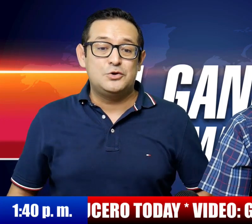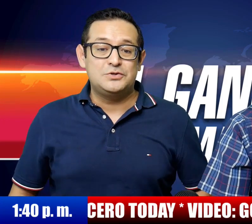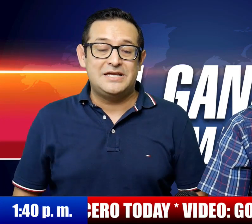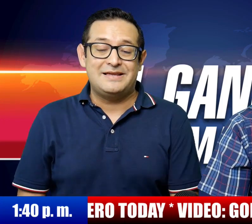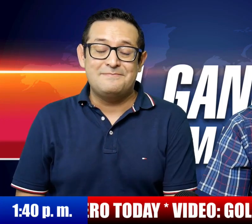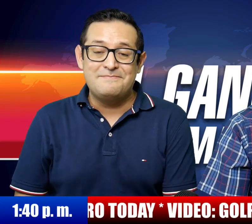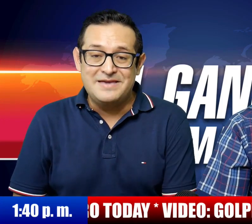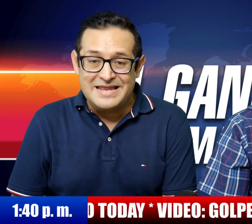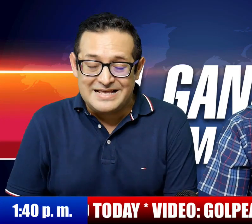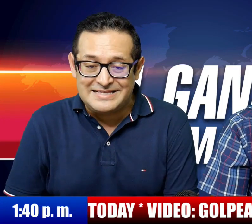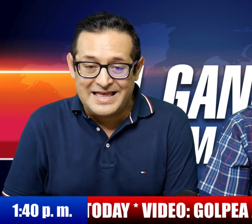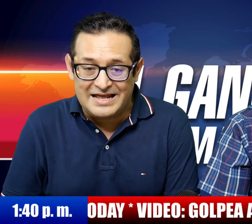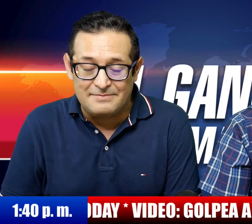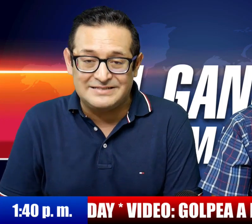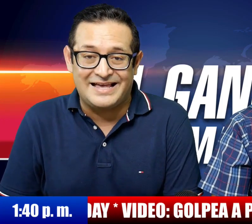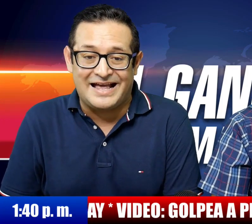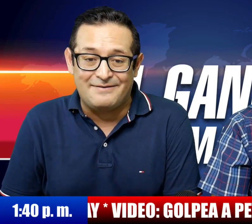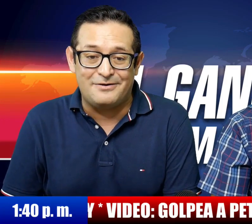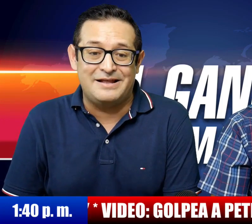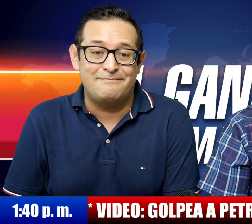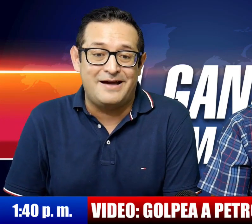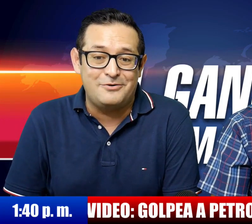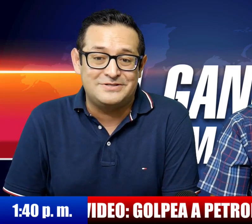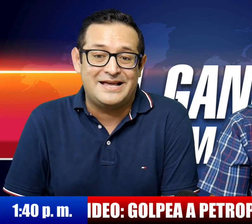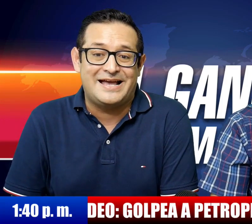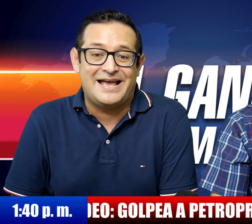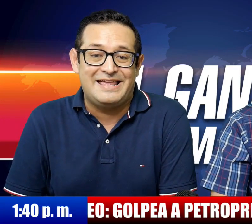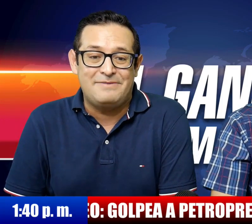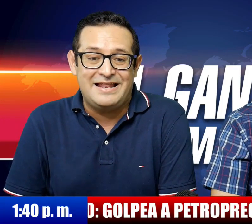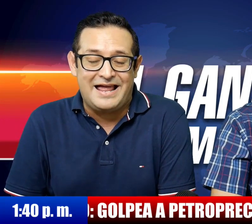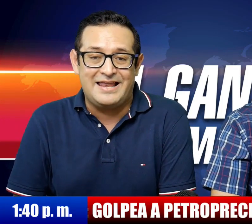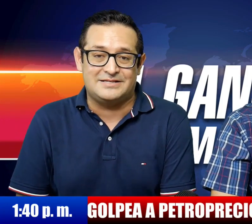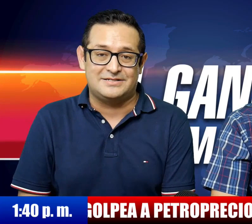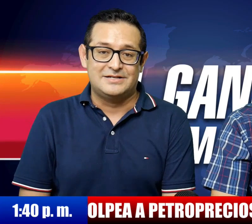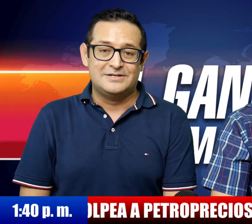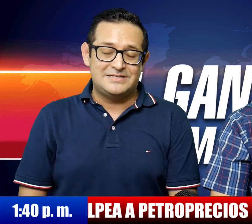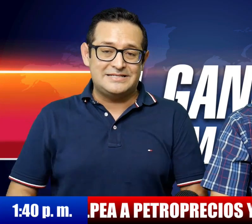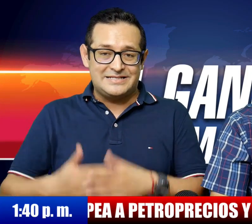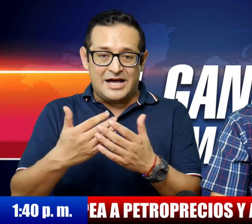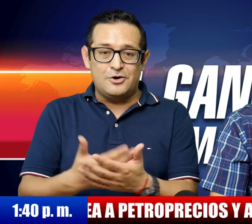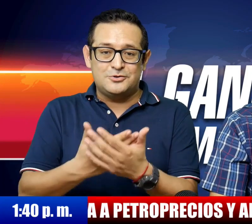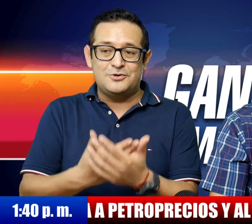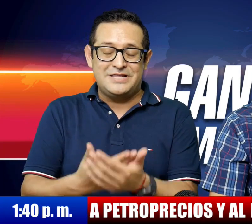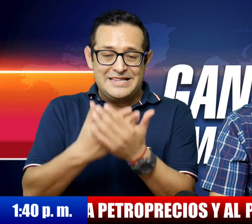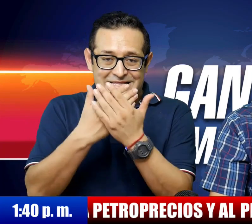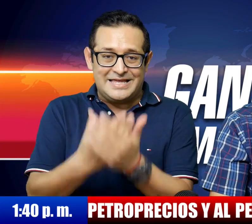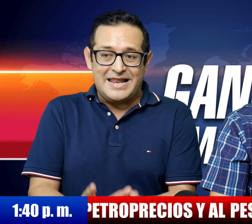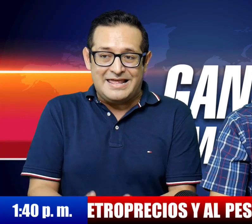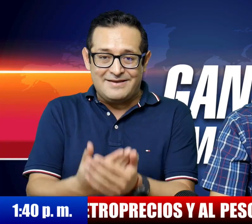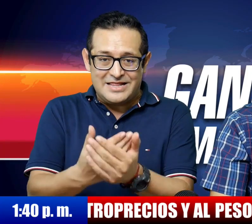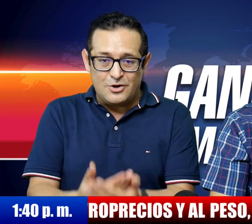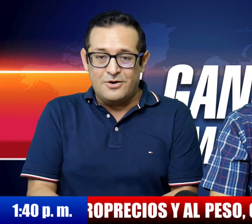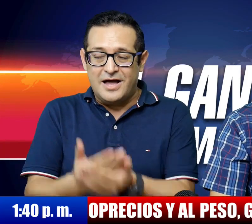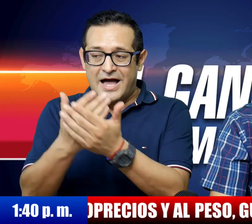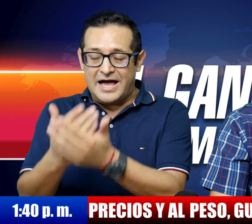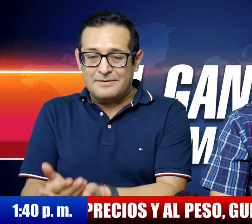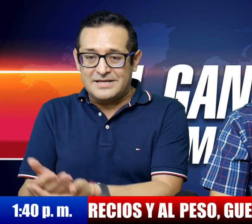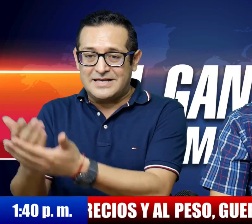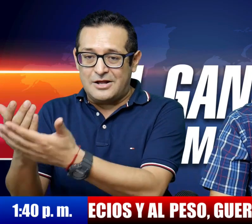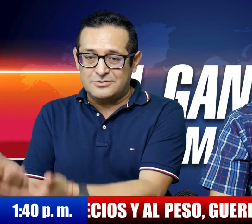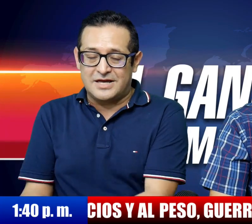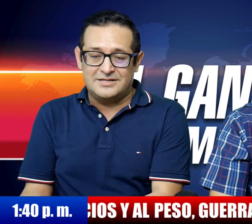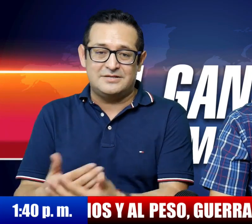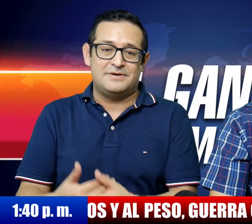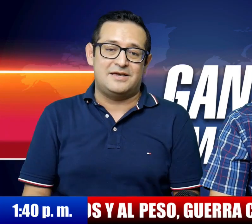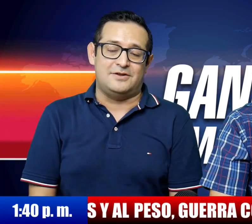para introducir miles de armas que acabaron en manos de criminales? O sea, Estados Unidos literal le vendió